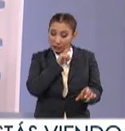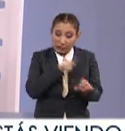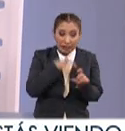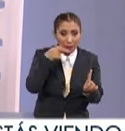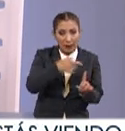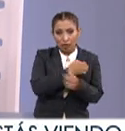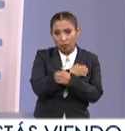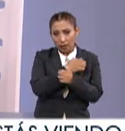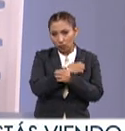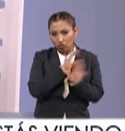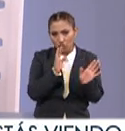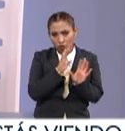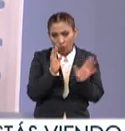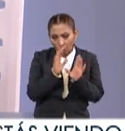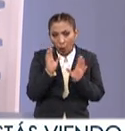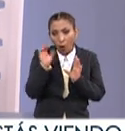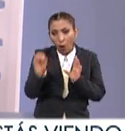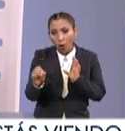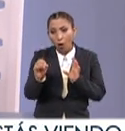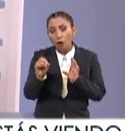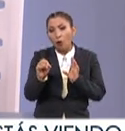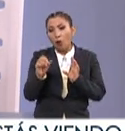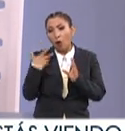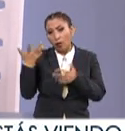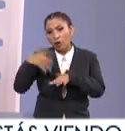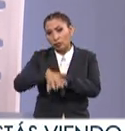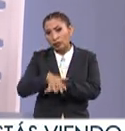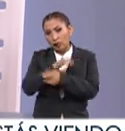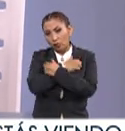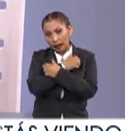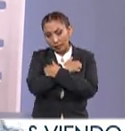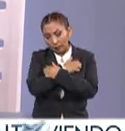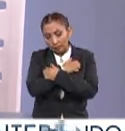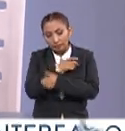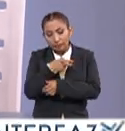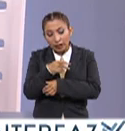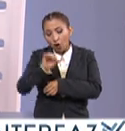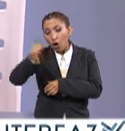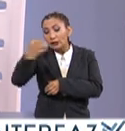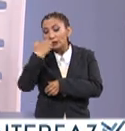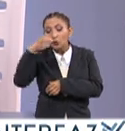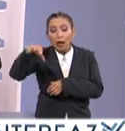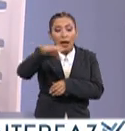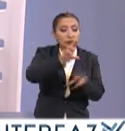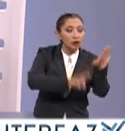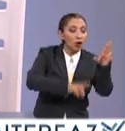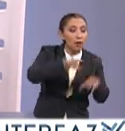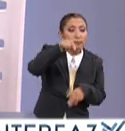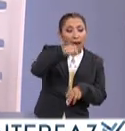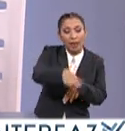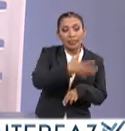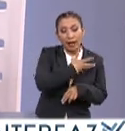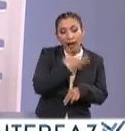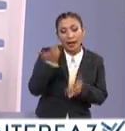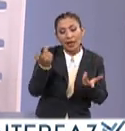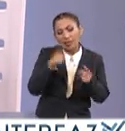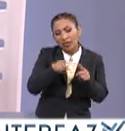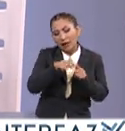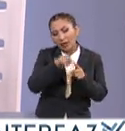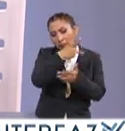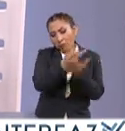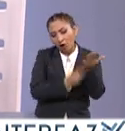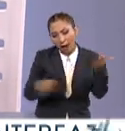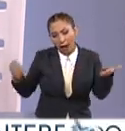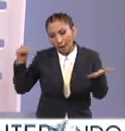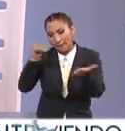exclusivas para la educación especial o hoy la inclusión educativa, sino otras escuelas normales que tienen varios planes